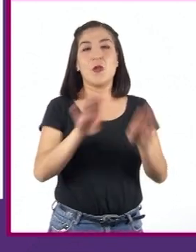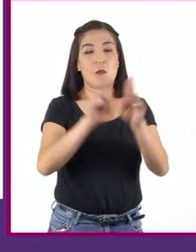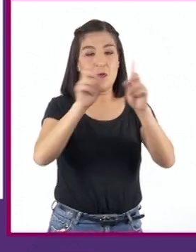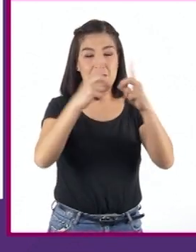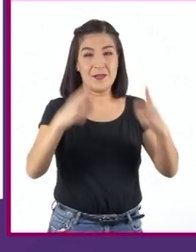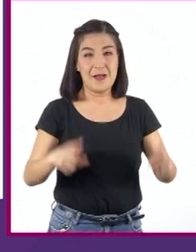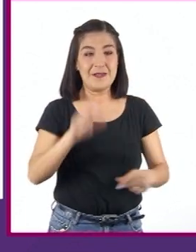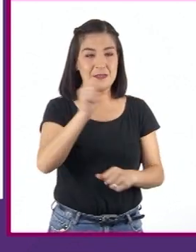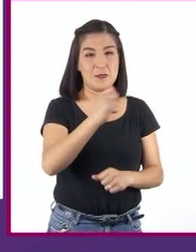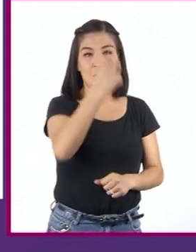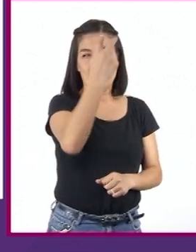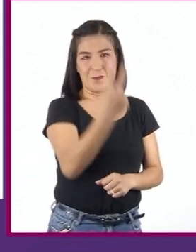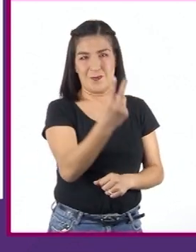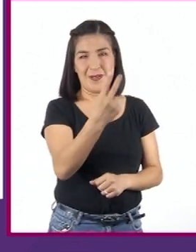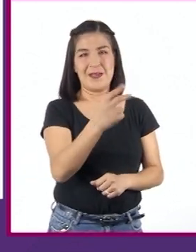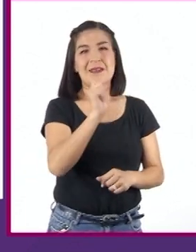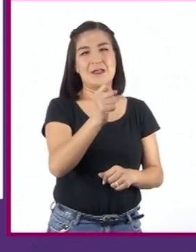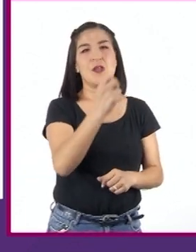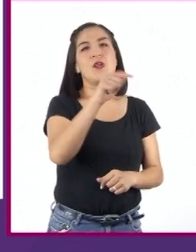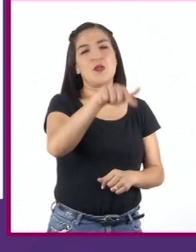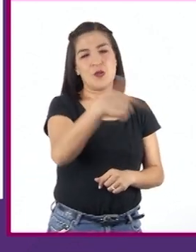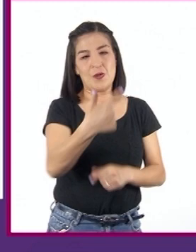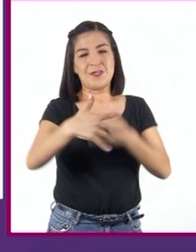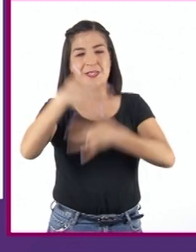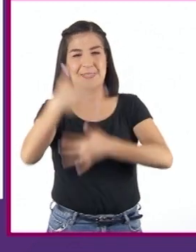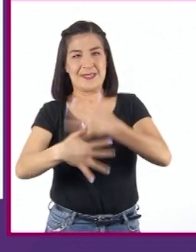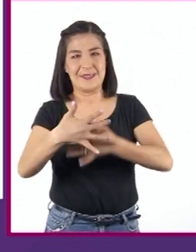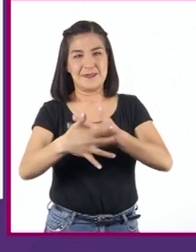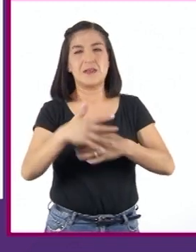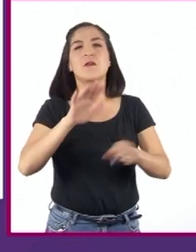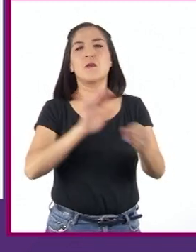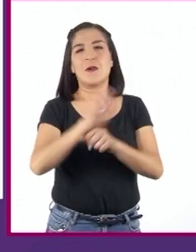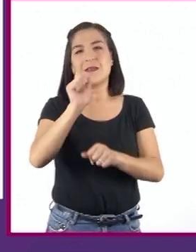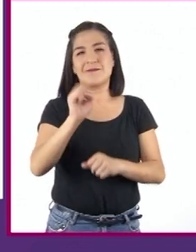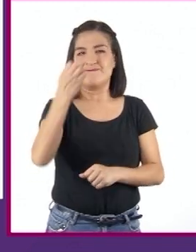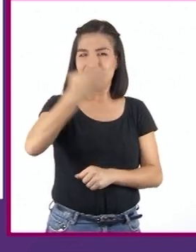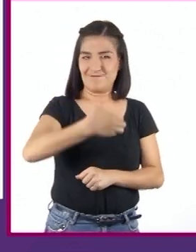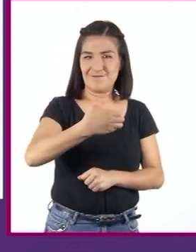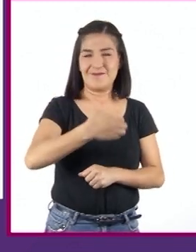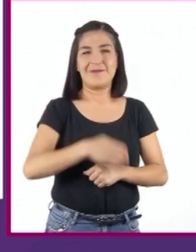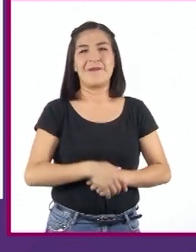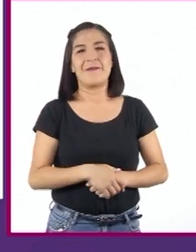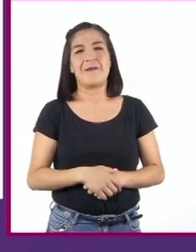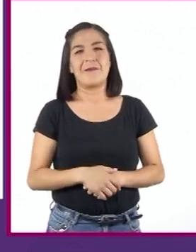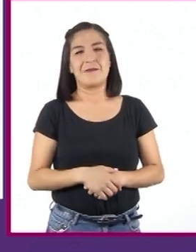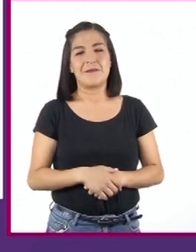Desarrollando los cuadrados de 12 y 15, se establece una ecuación.